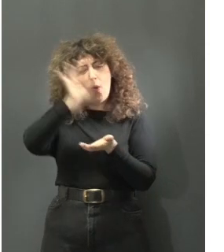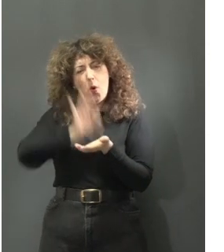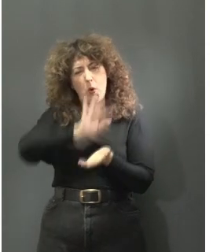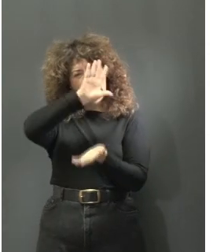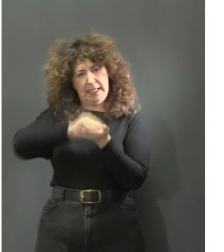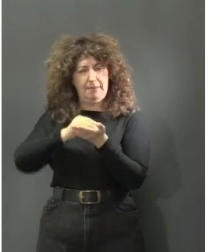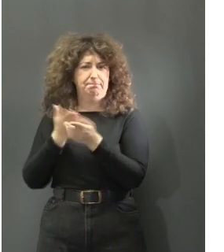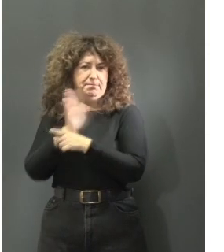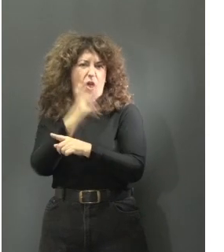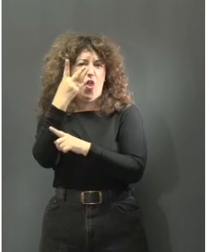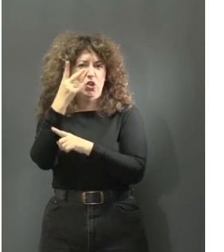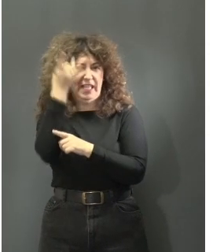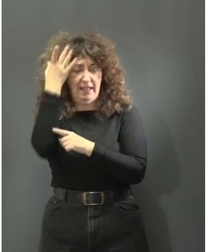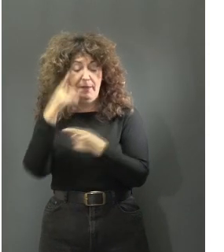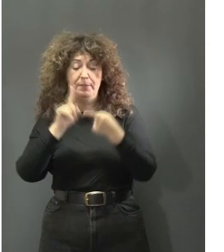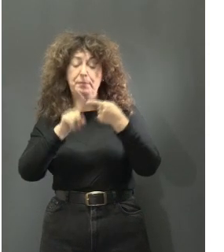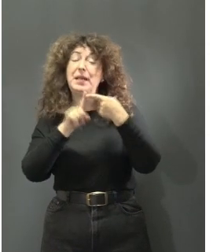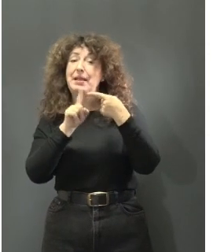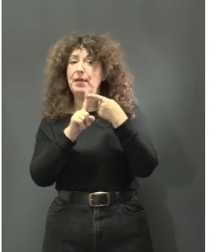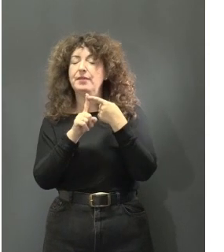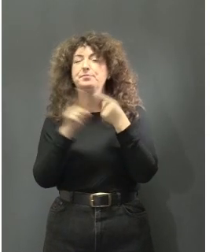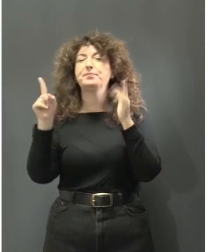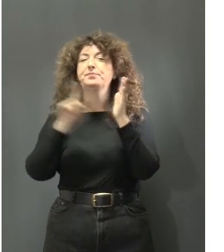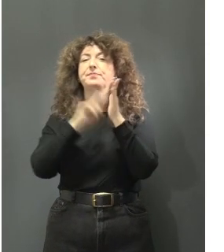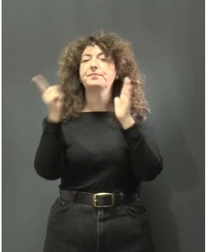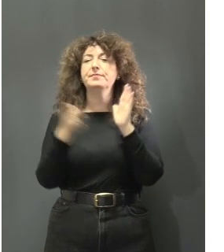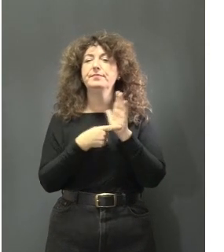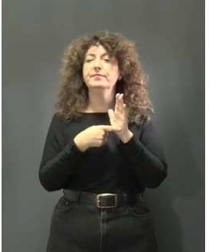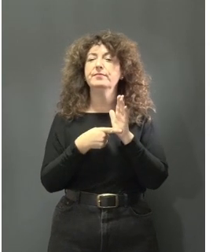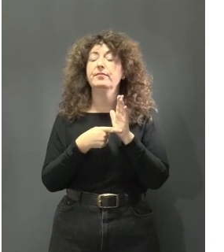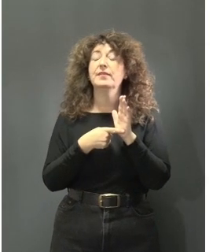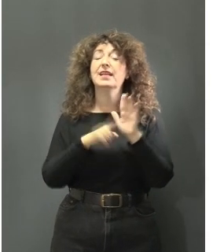yo decía que la ley